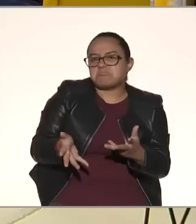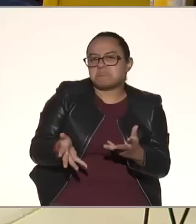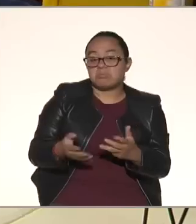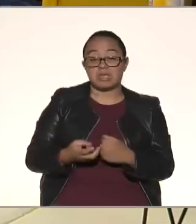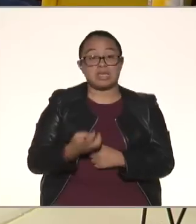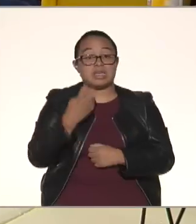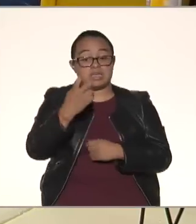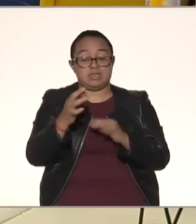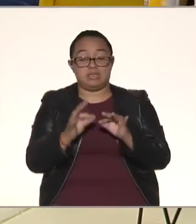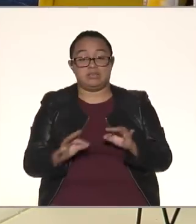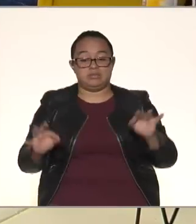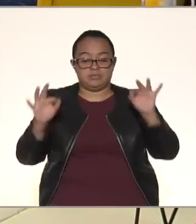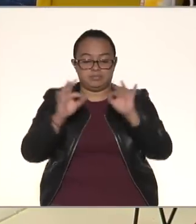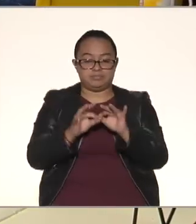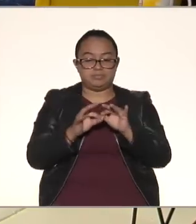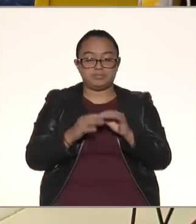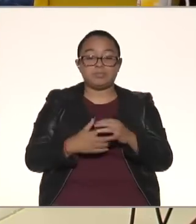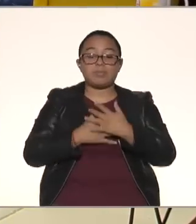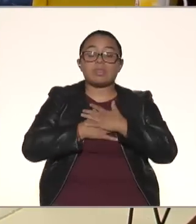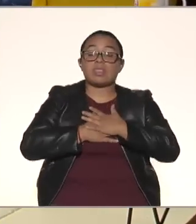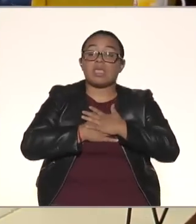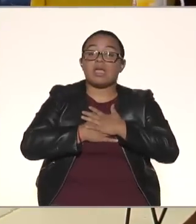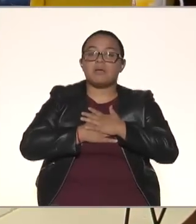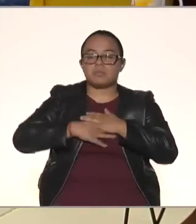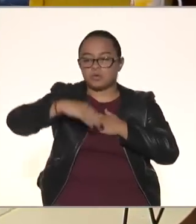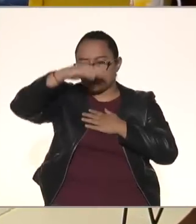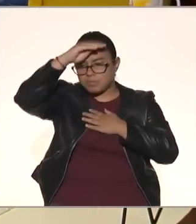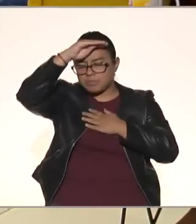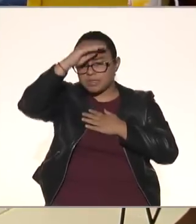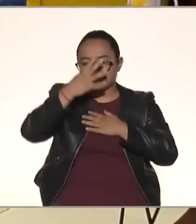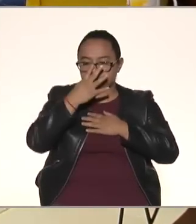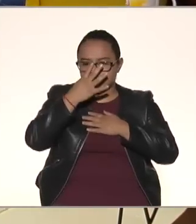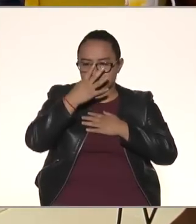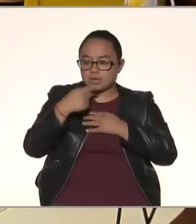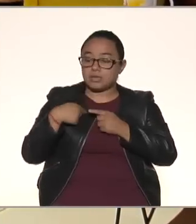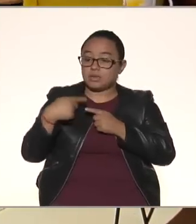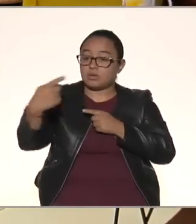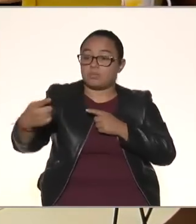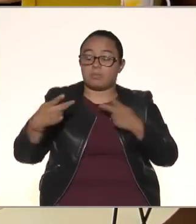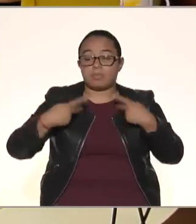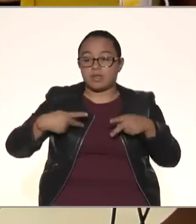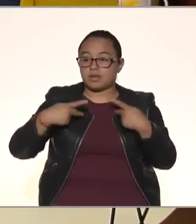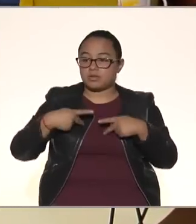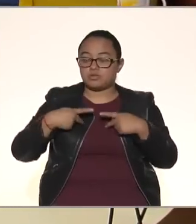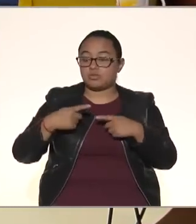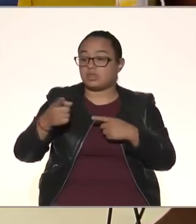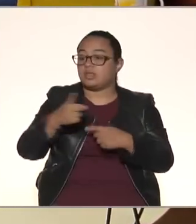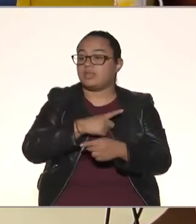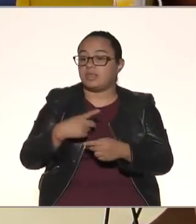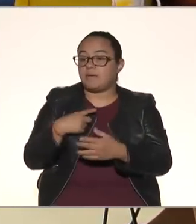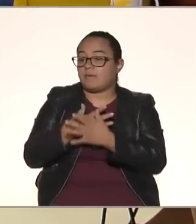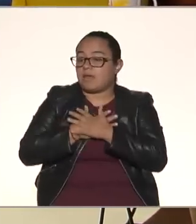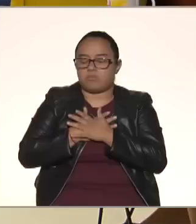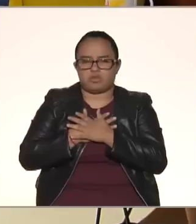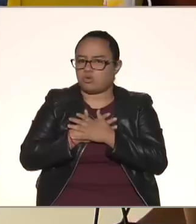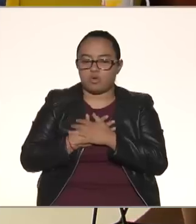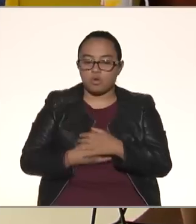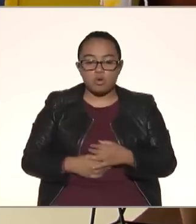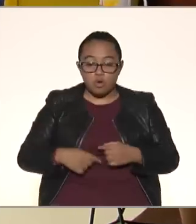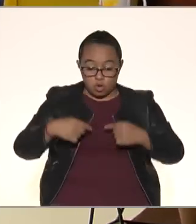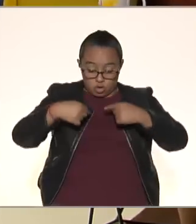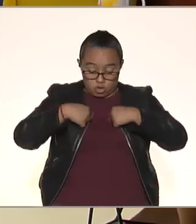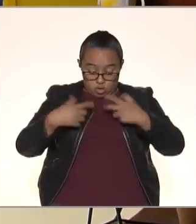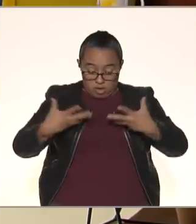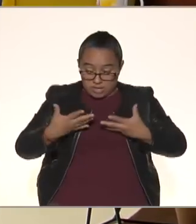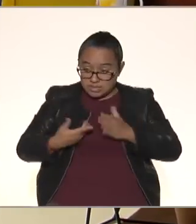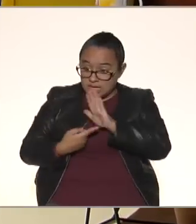importante, no encontramos el amor, porque creemos que está, en la otra persona, el amor está, cuando nosotros lo